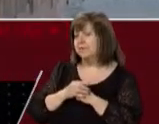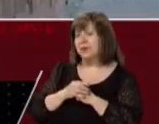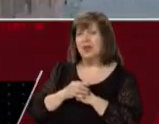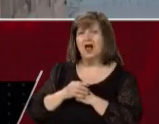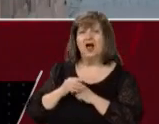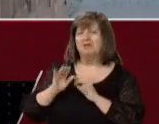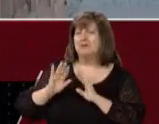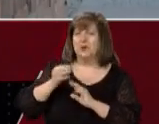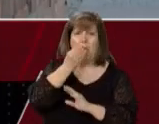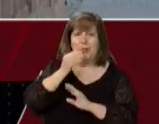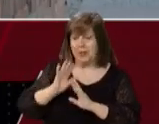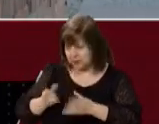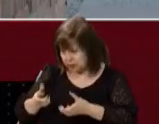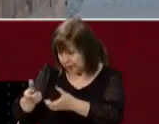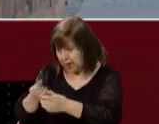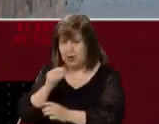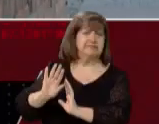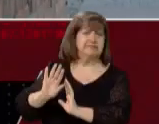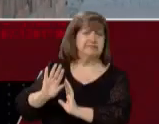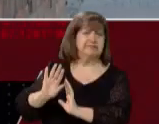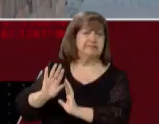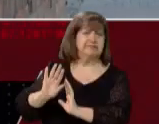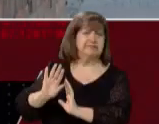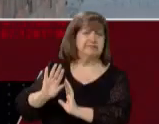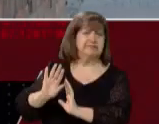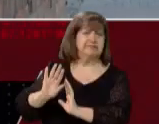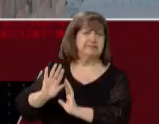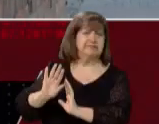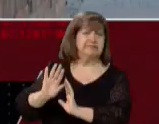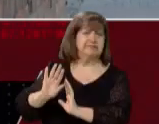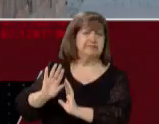rechazo del alimento, quejido persistente.